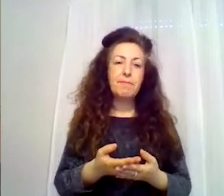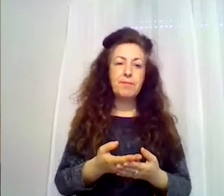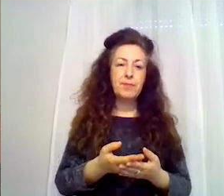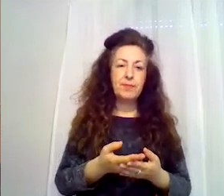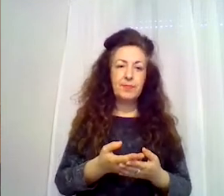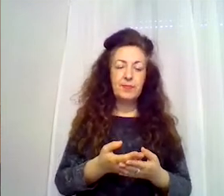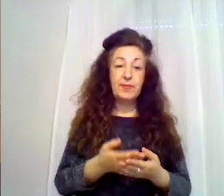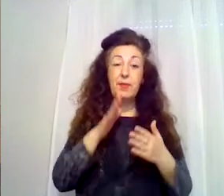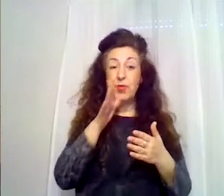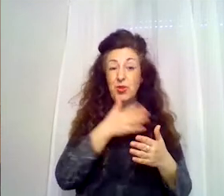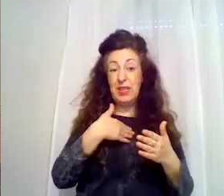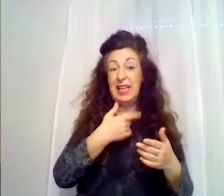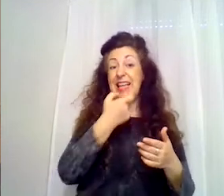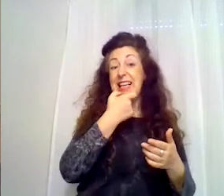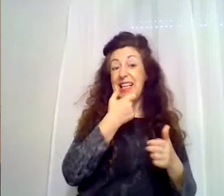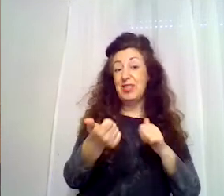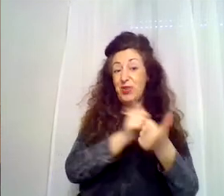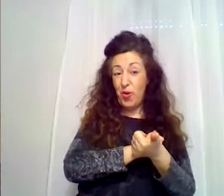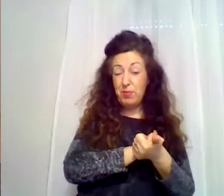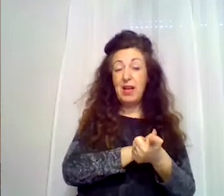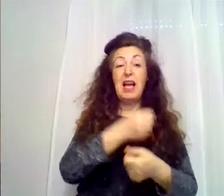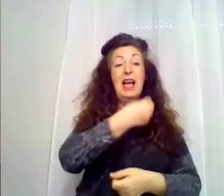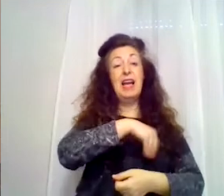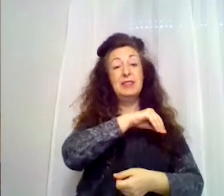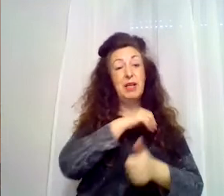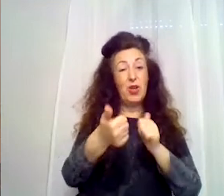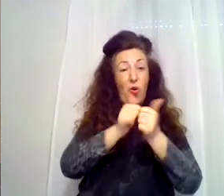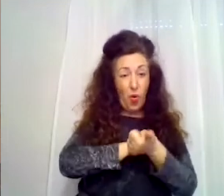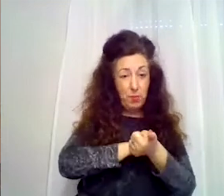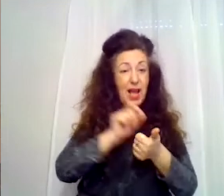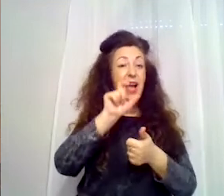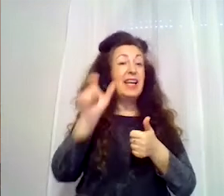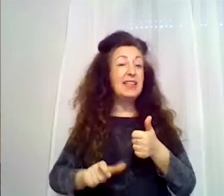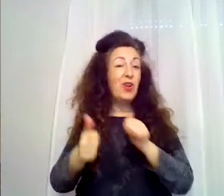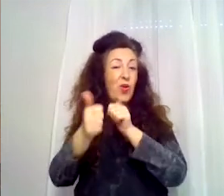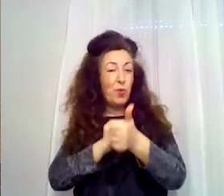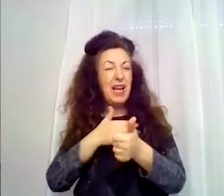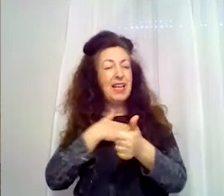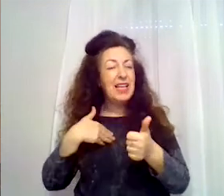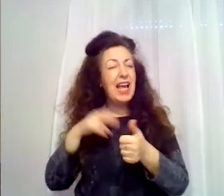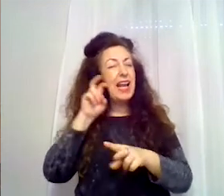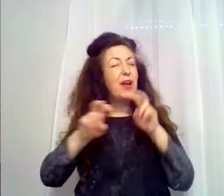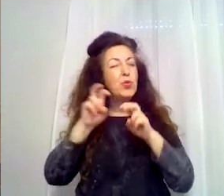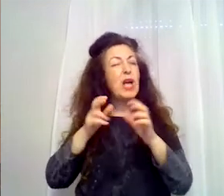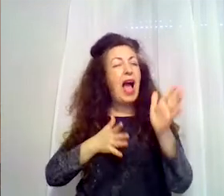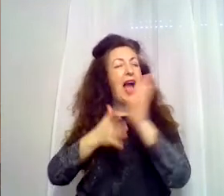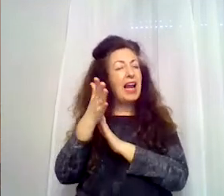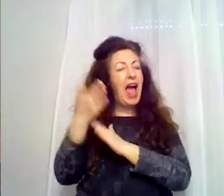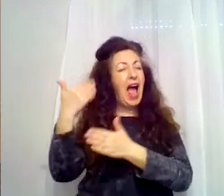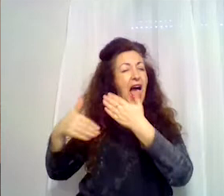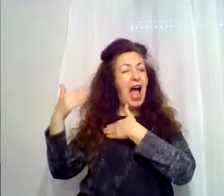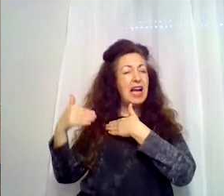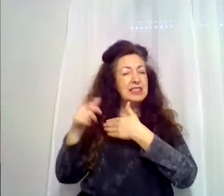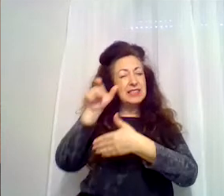semicírculo, pero no podemos saber cómo pronunciaban. Es decir, no podemos saber, al leer